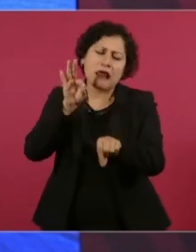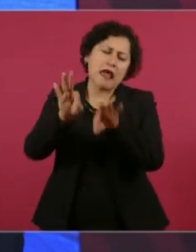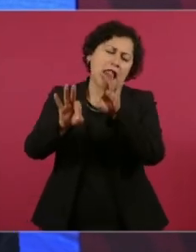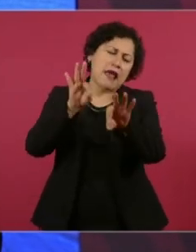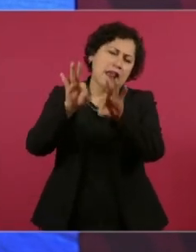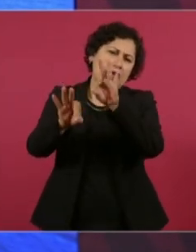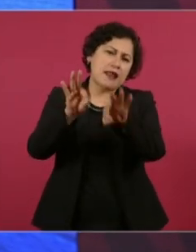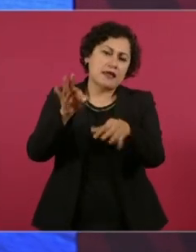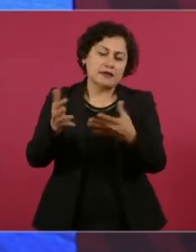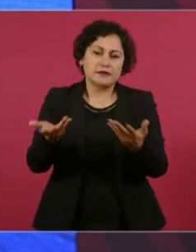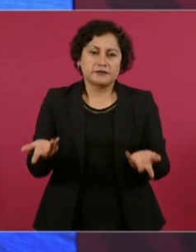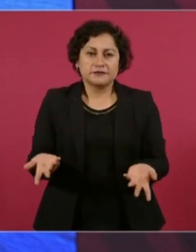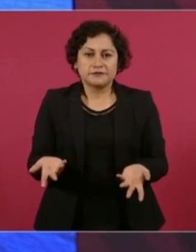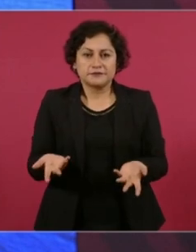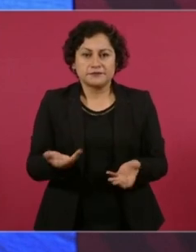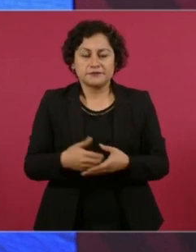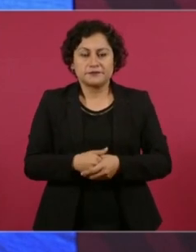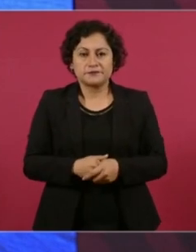es